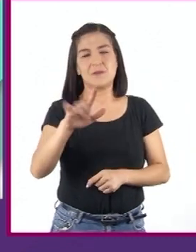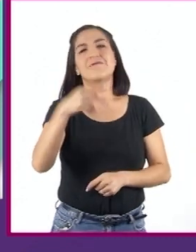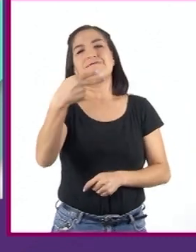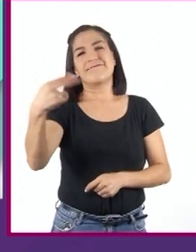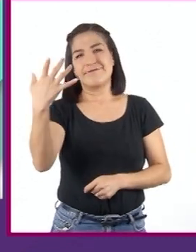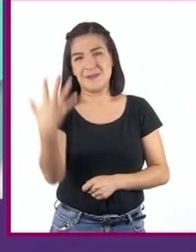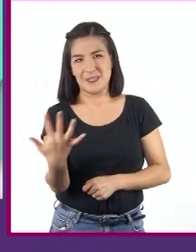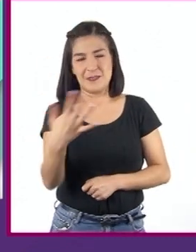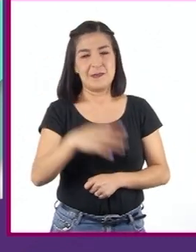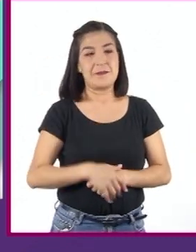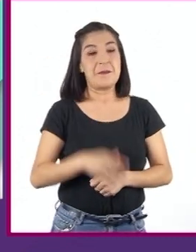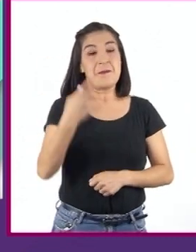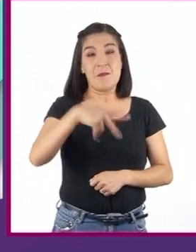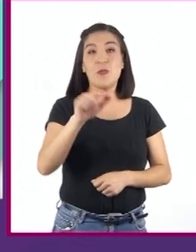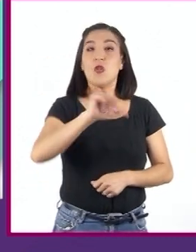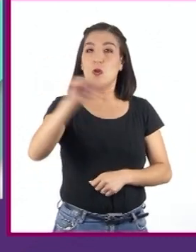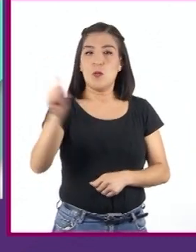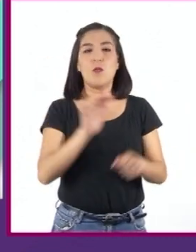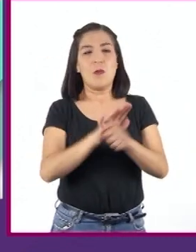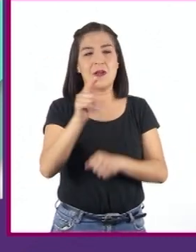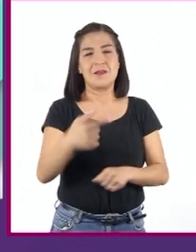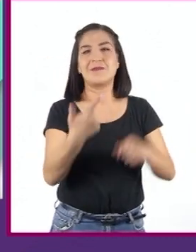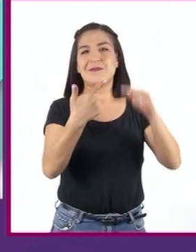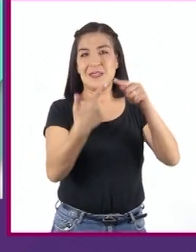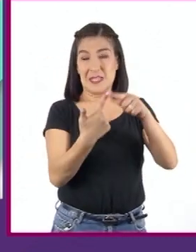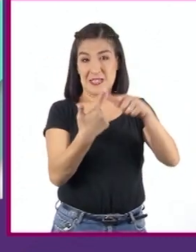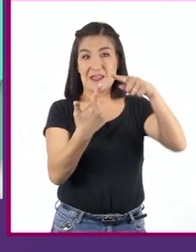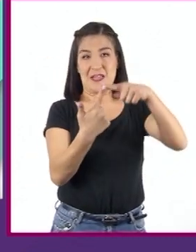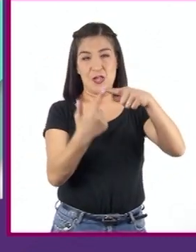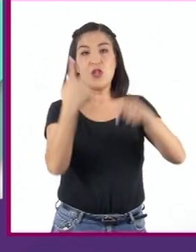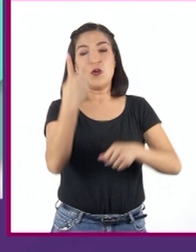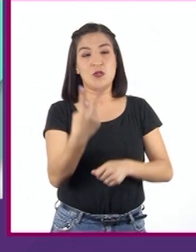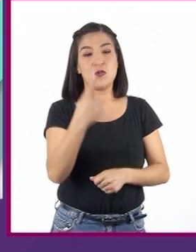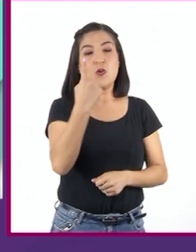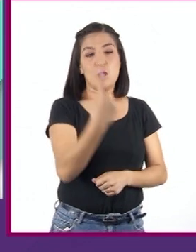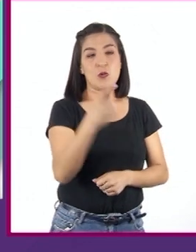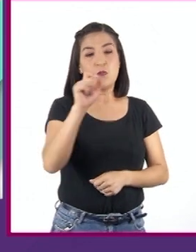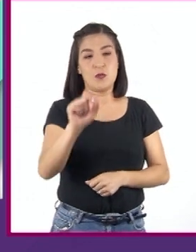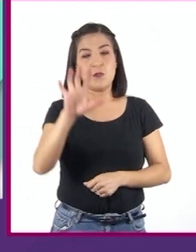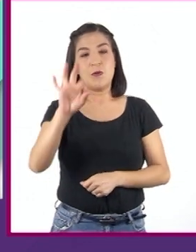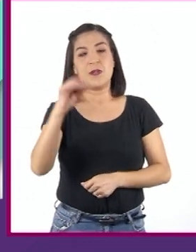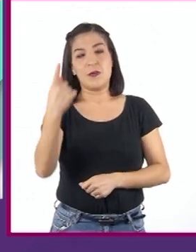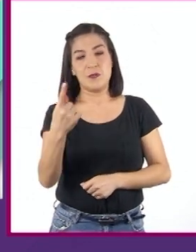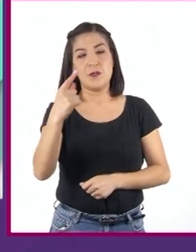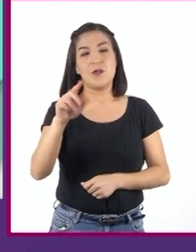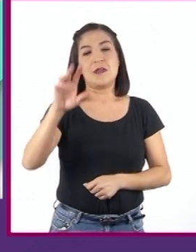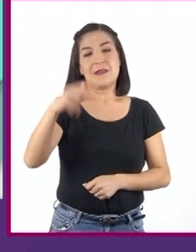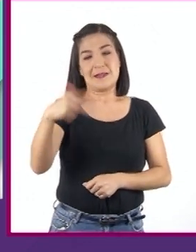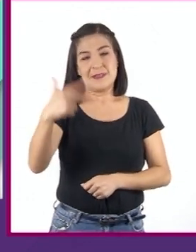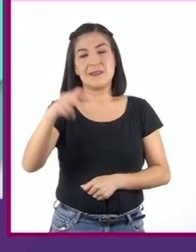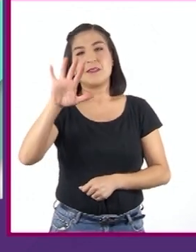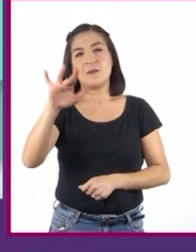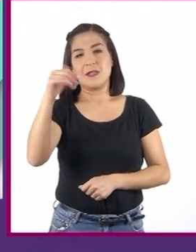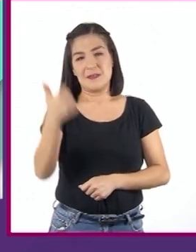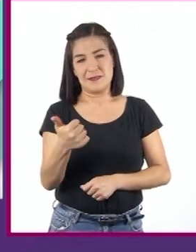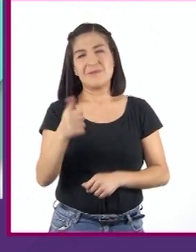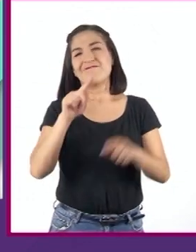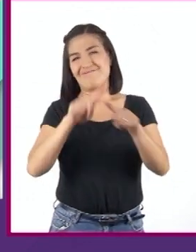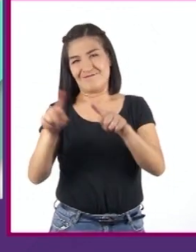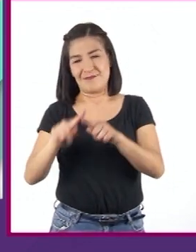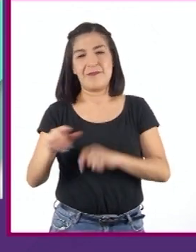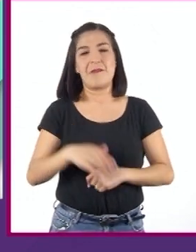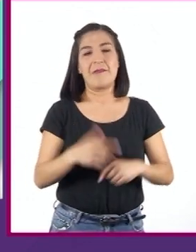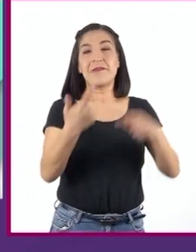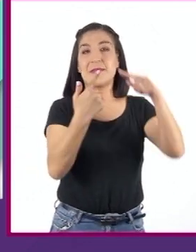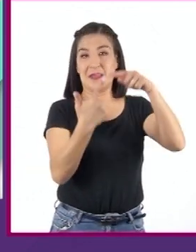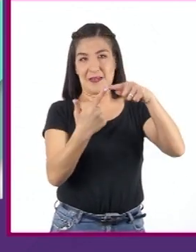5. Pero hay otras como raíz de 2, que es igual a 1.41, 42, 13, 56, etc., o